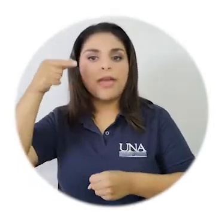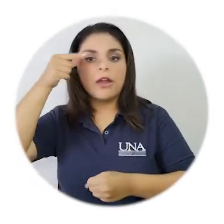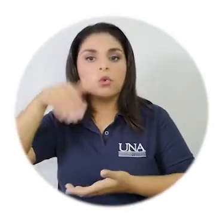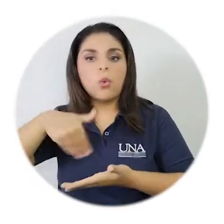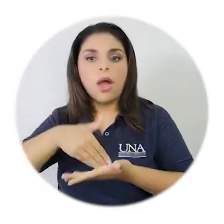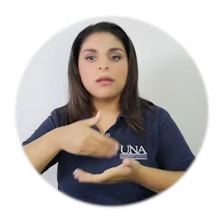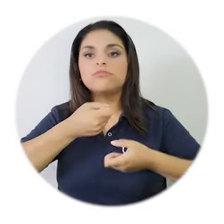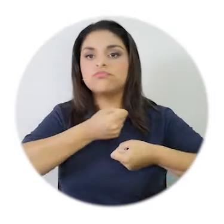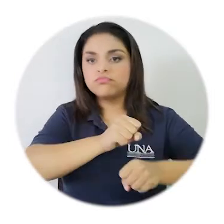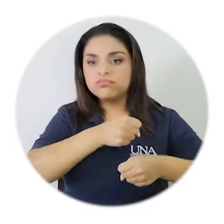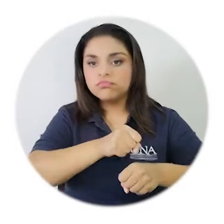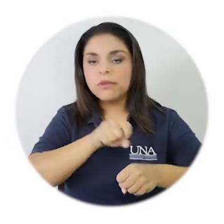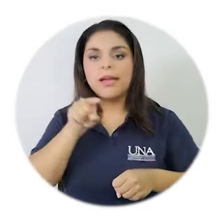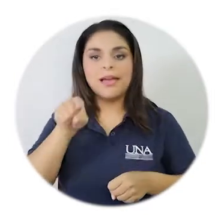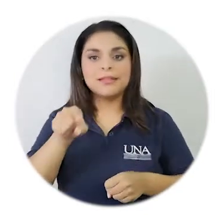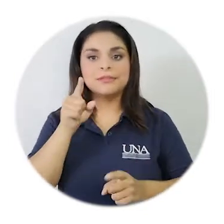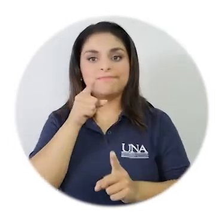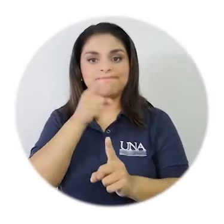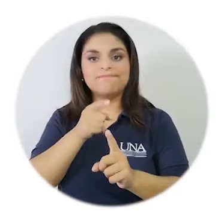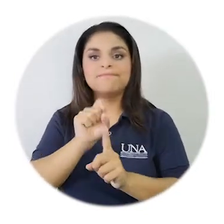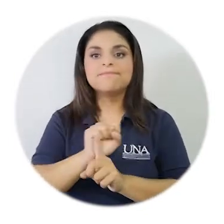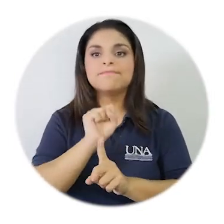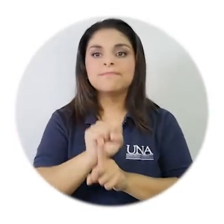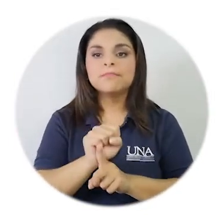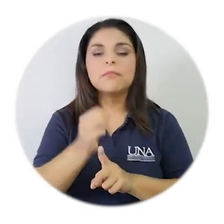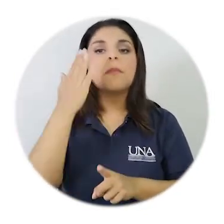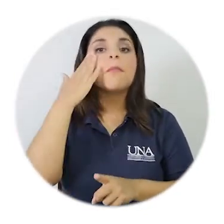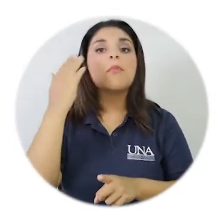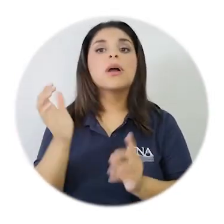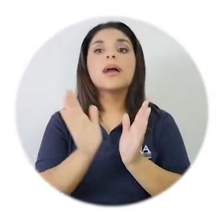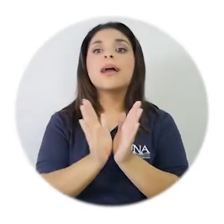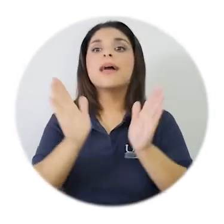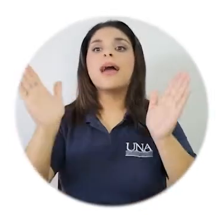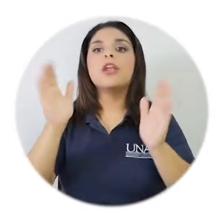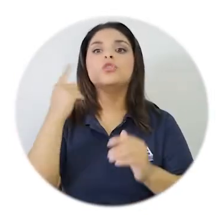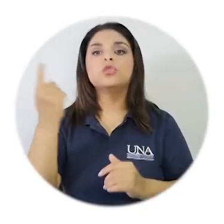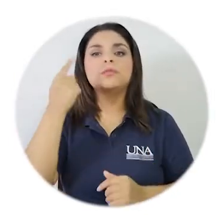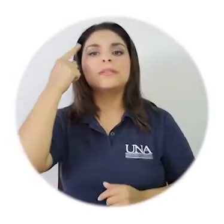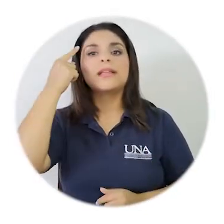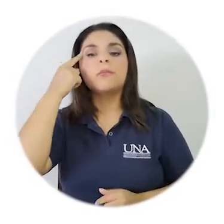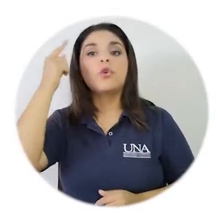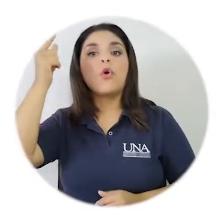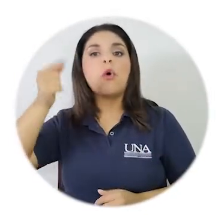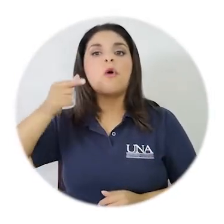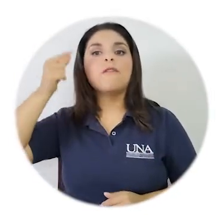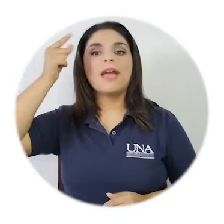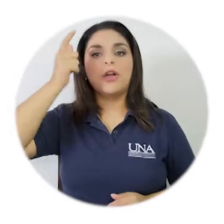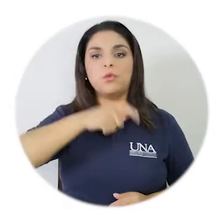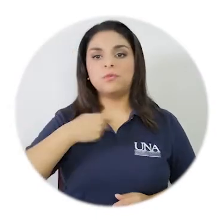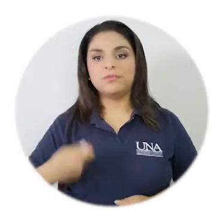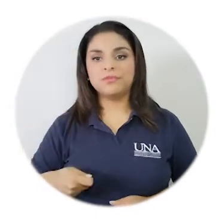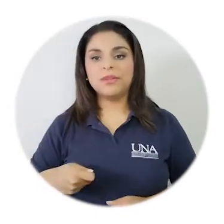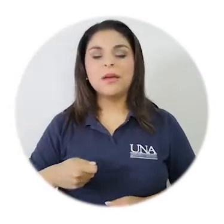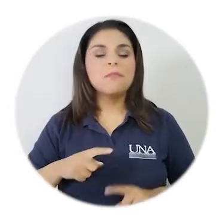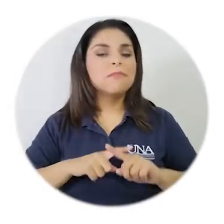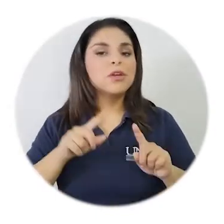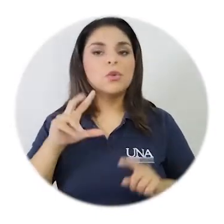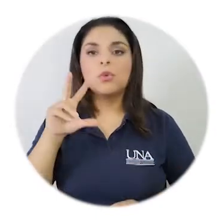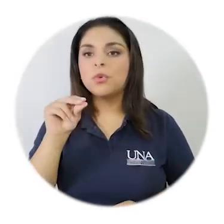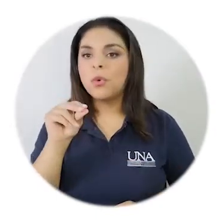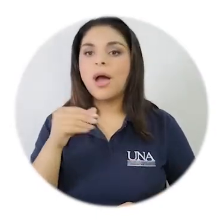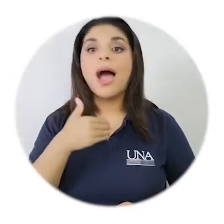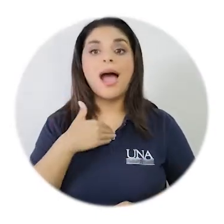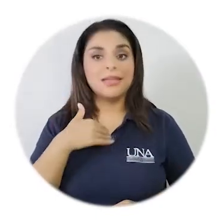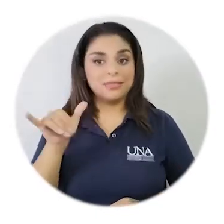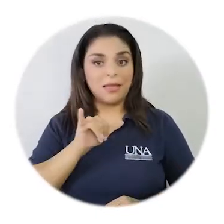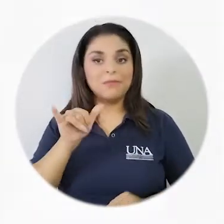los gobiernos locales en esta situación? Porque por lo general nosotros estamos visualizando esto hacia gobierno central. Sí. Pero no. Hay un